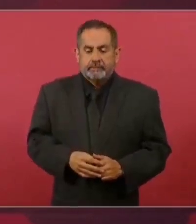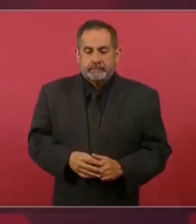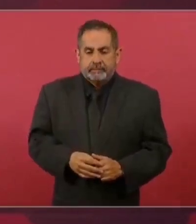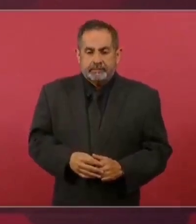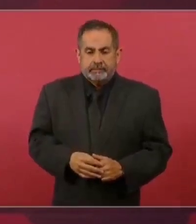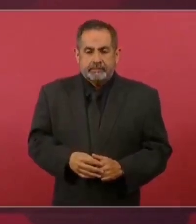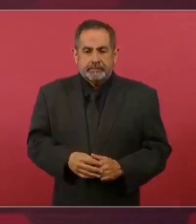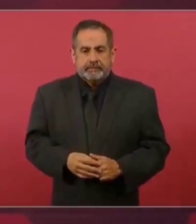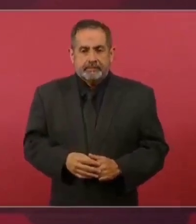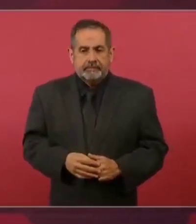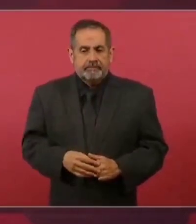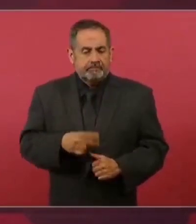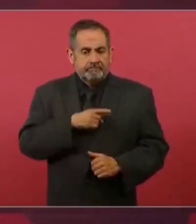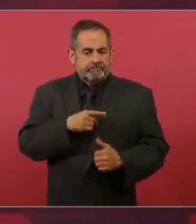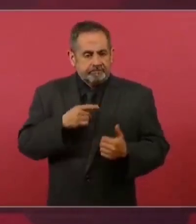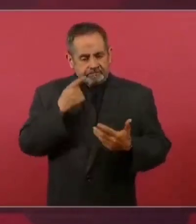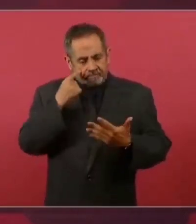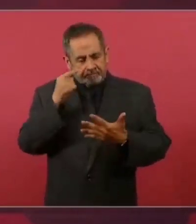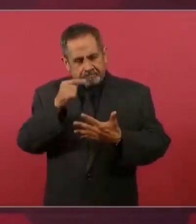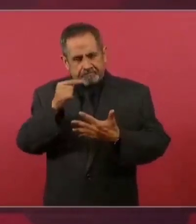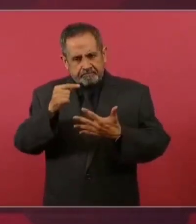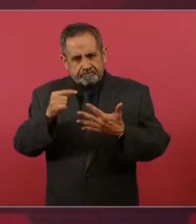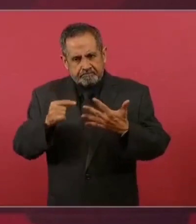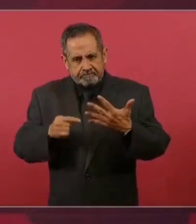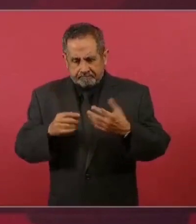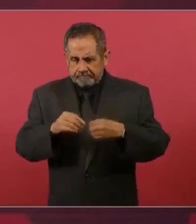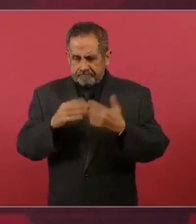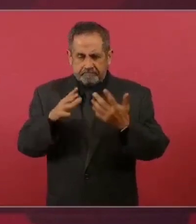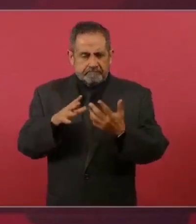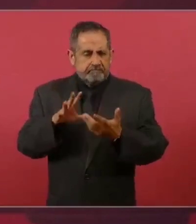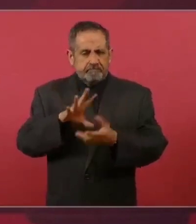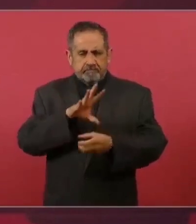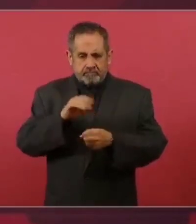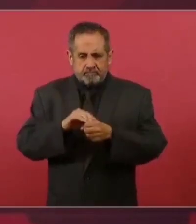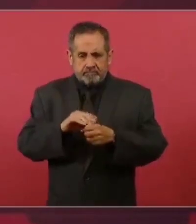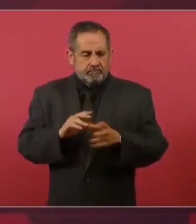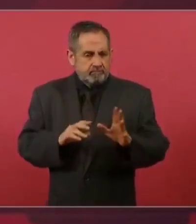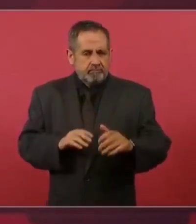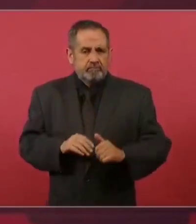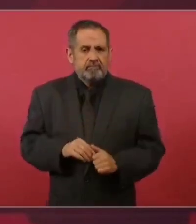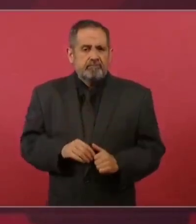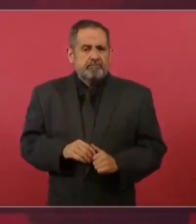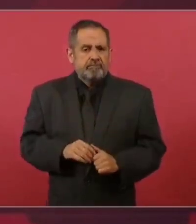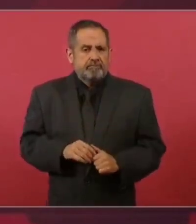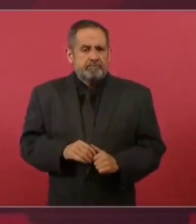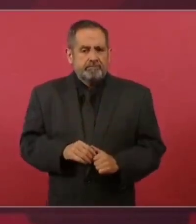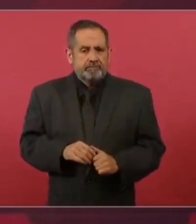tener estos elementos. Lo mismo, no puede haber